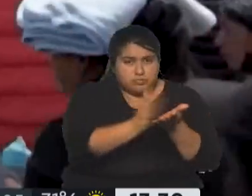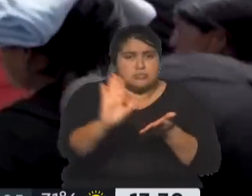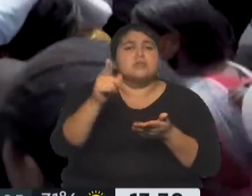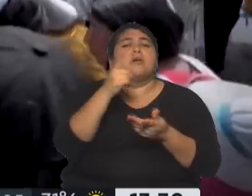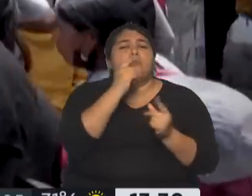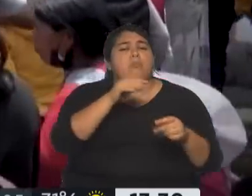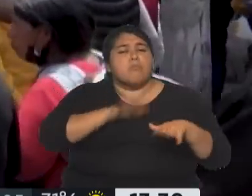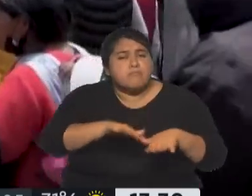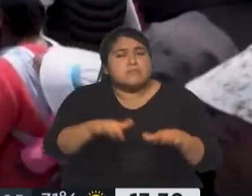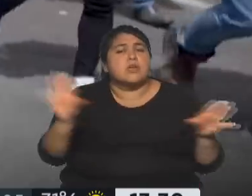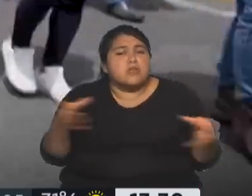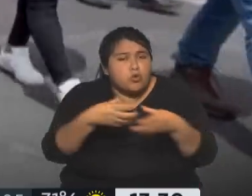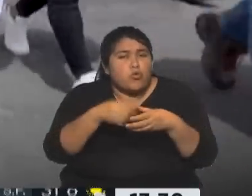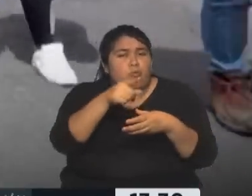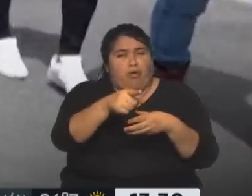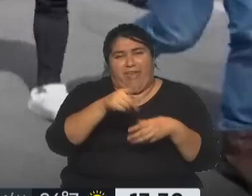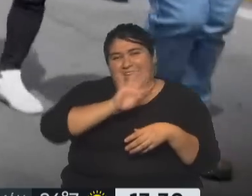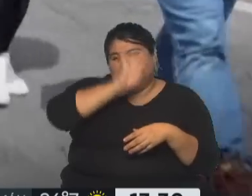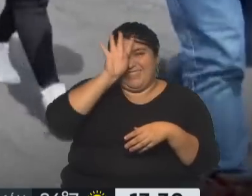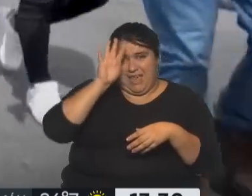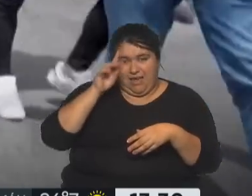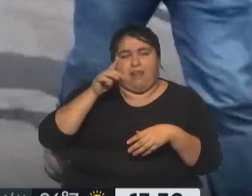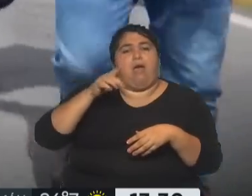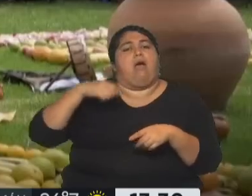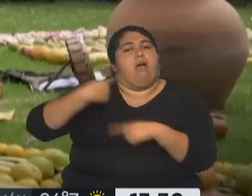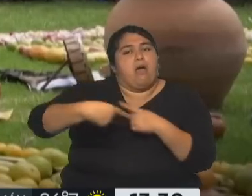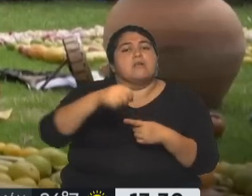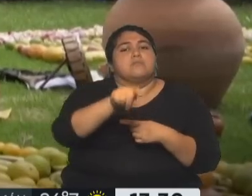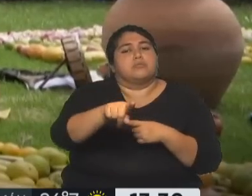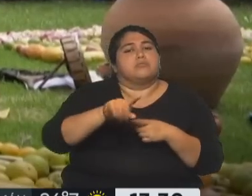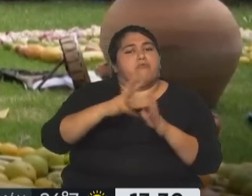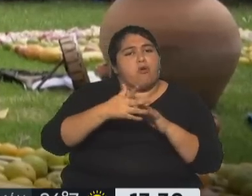por la Confederación de Nacionalidades Indígenas, aunque de manera infructuosa.